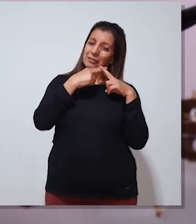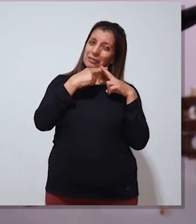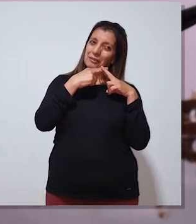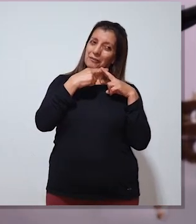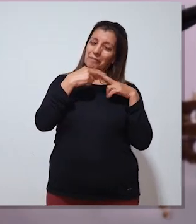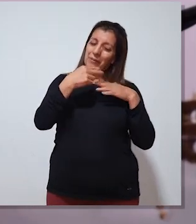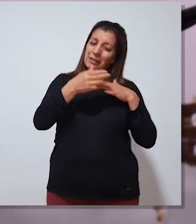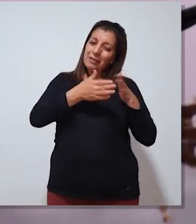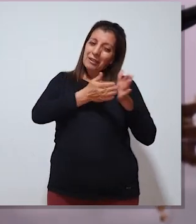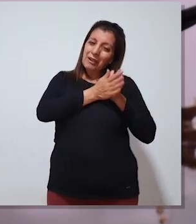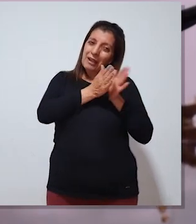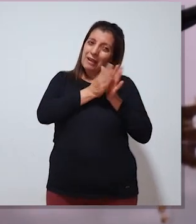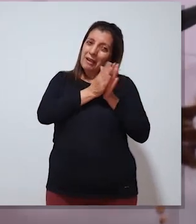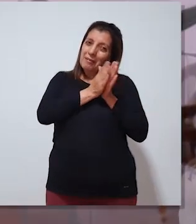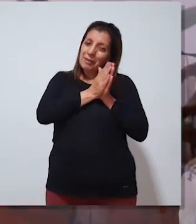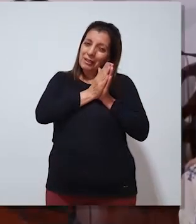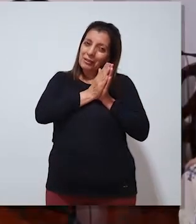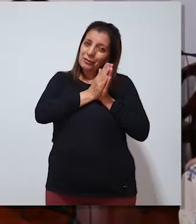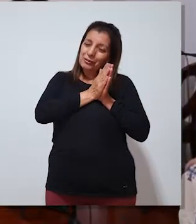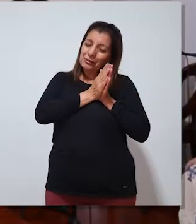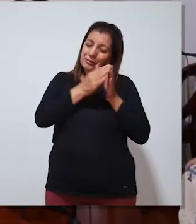vereda que yo.